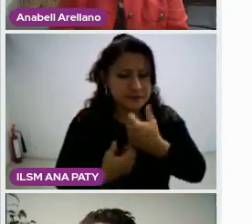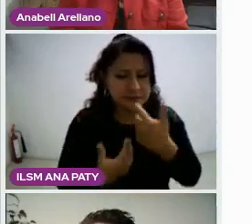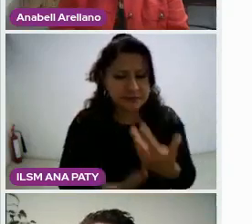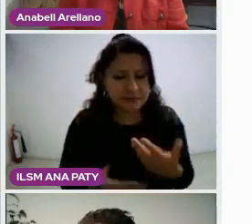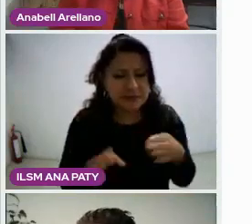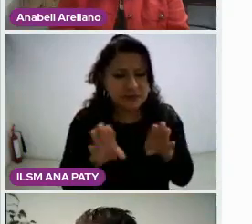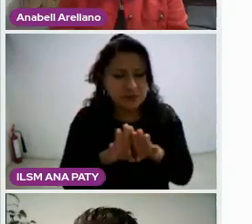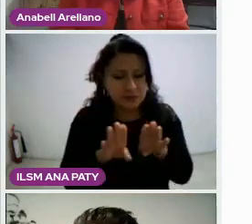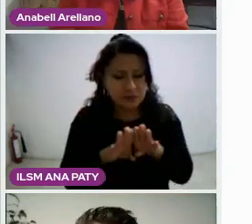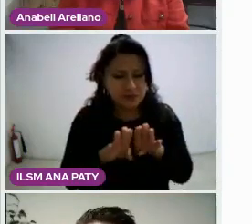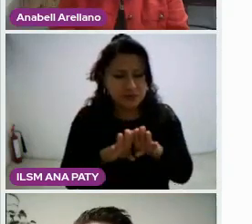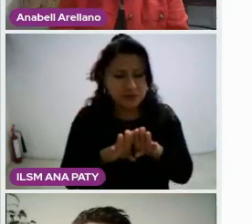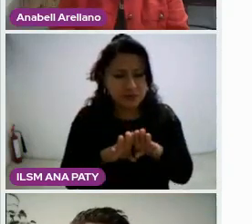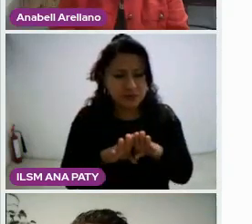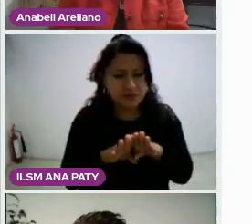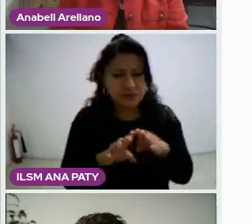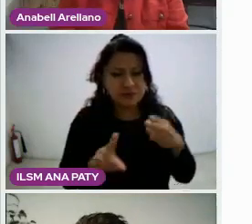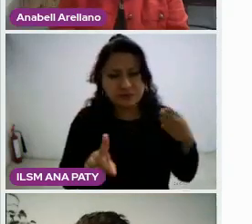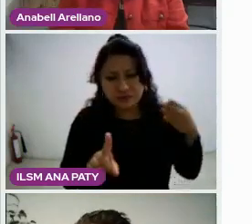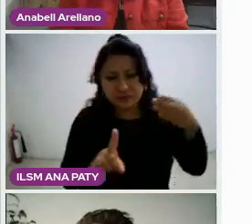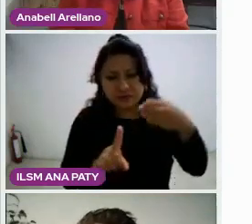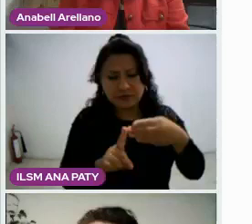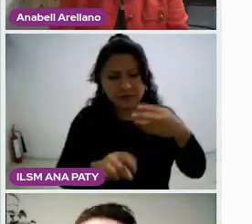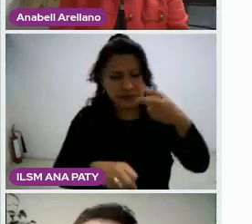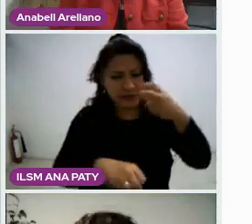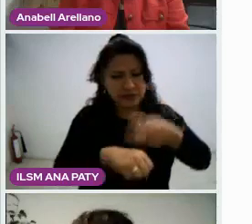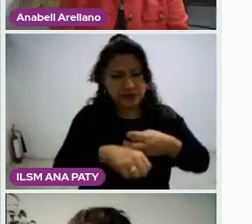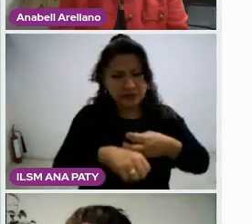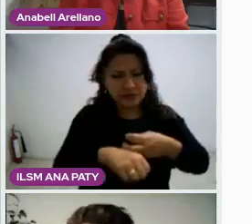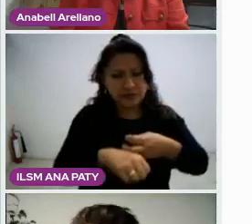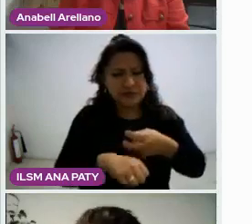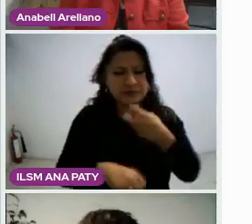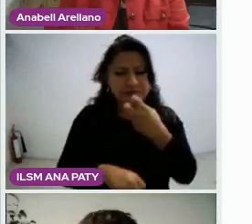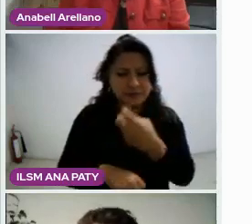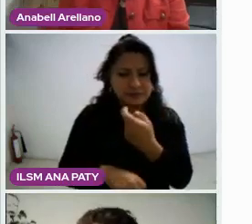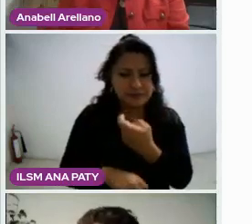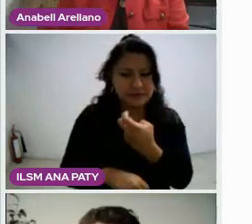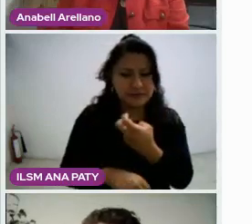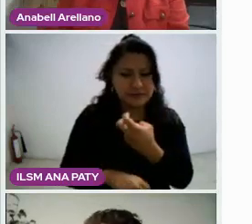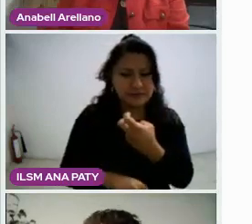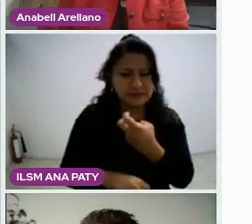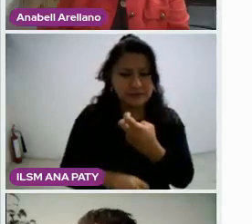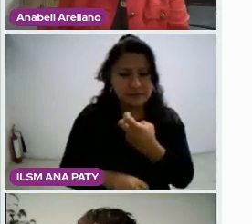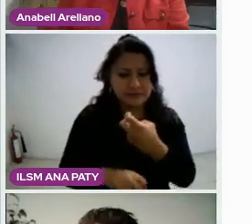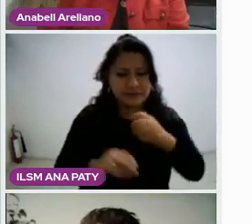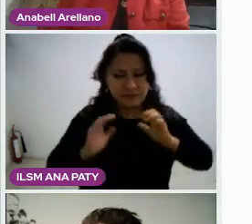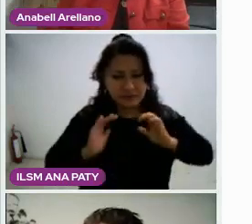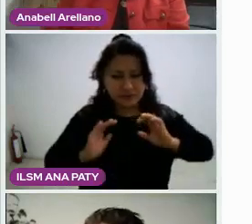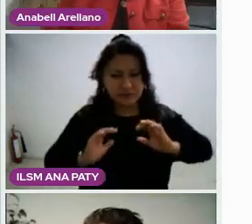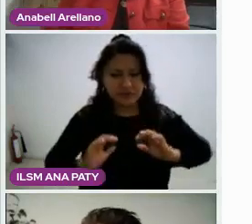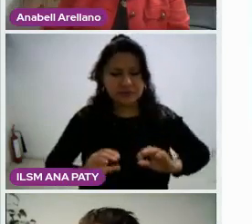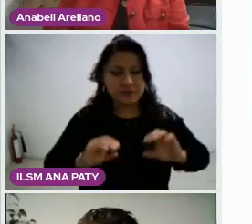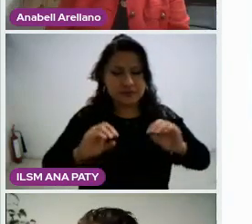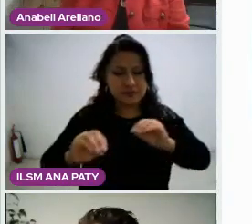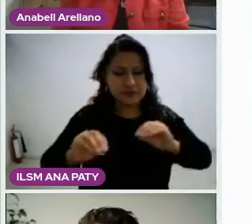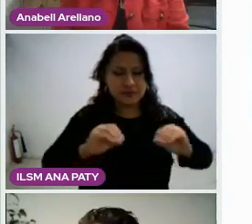directa, muy tosca, ¿no? Eso es lo que se le refiere a esta parte. La siguiente, por favor.